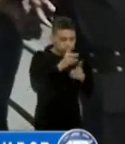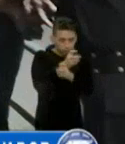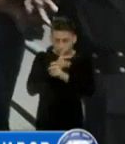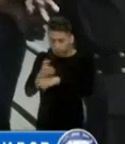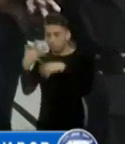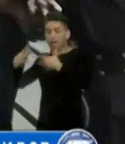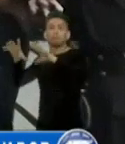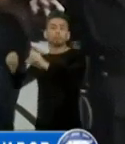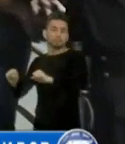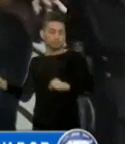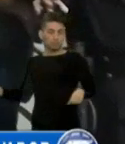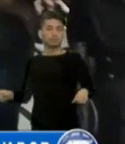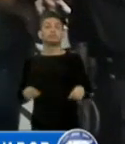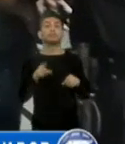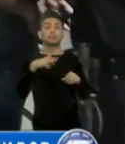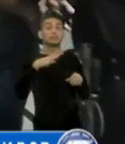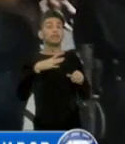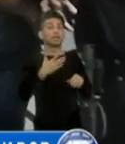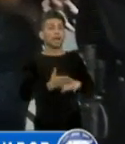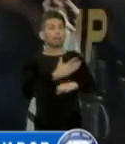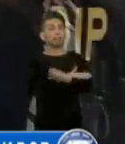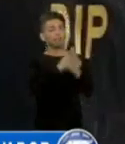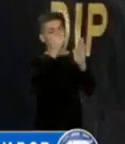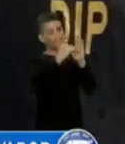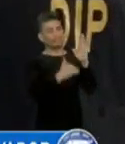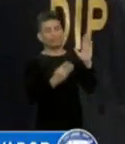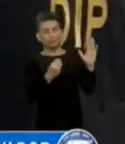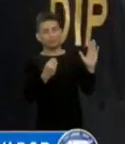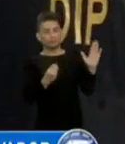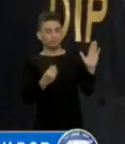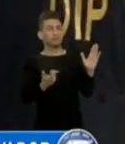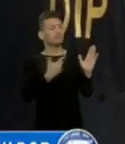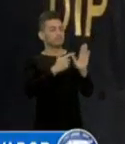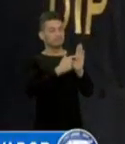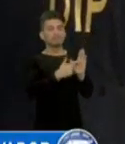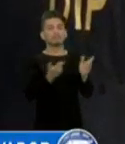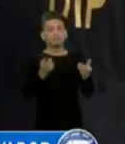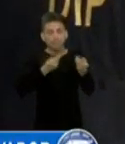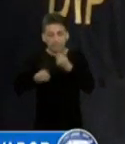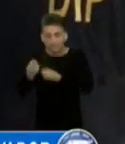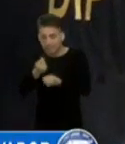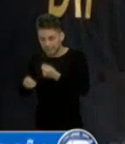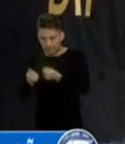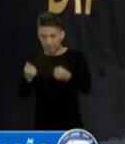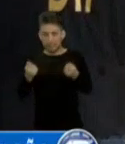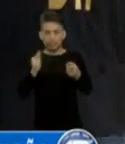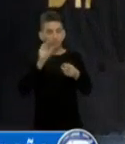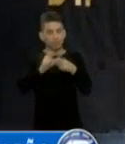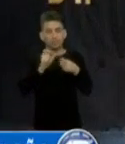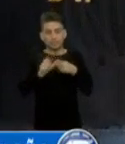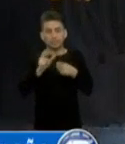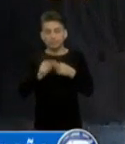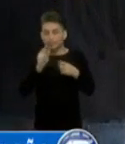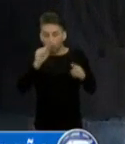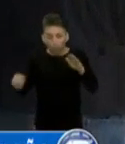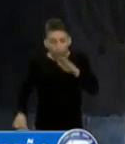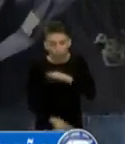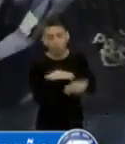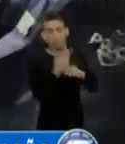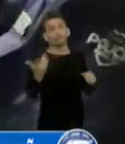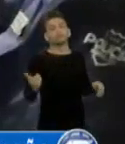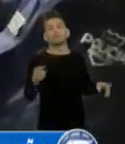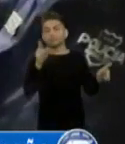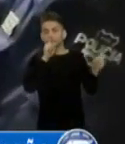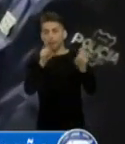aparecen antecedentes por los delitos siguientes: contrabando de mercadería de fecha 27 de diciembre del 2014, extorsión del 4